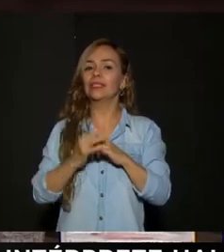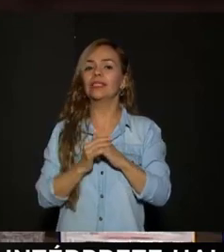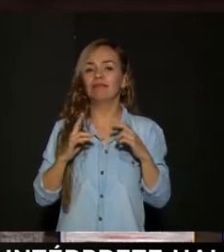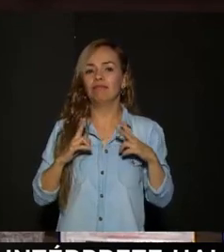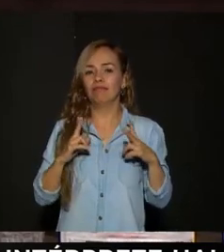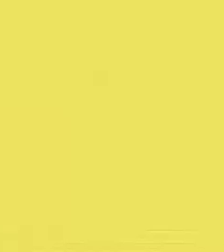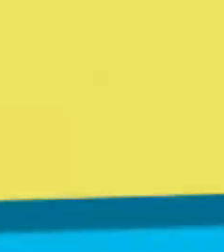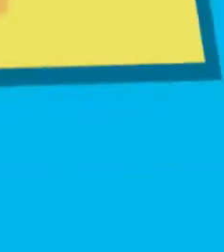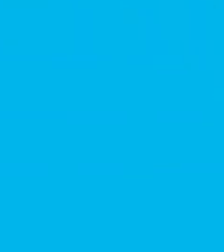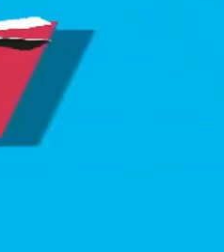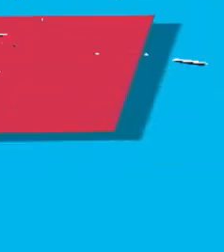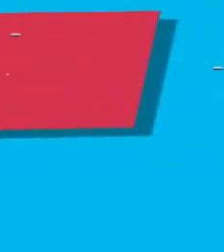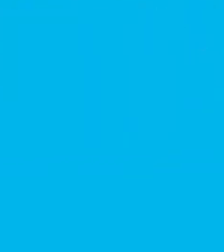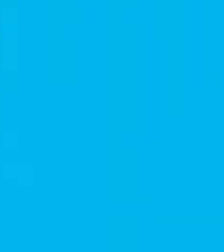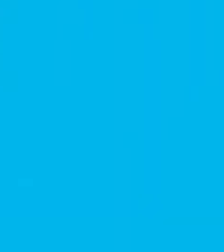institucionales.